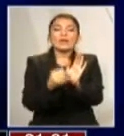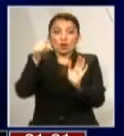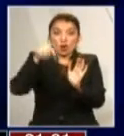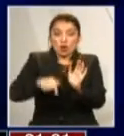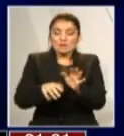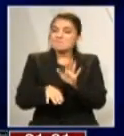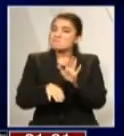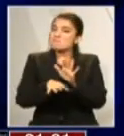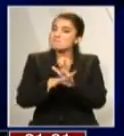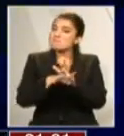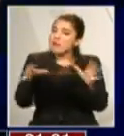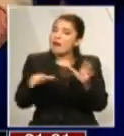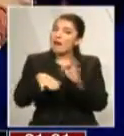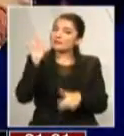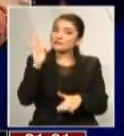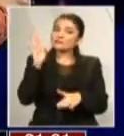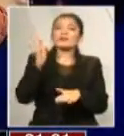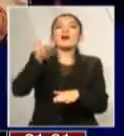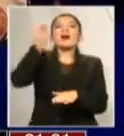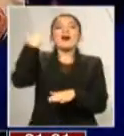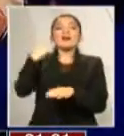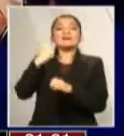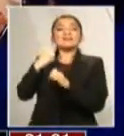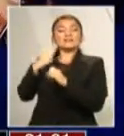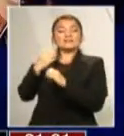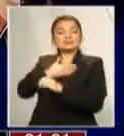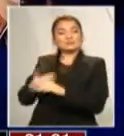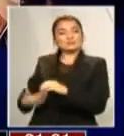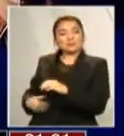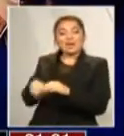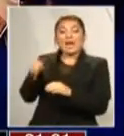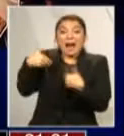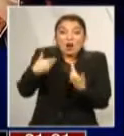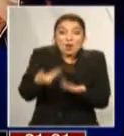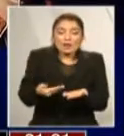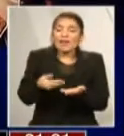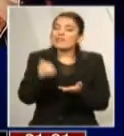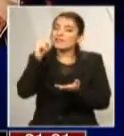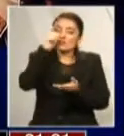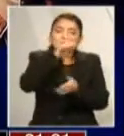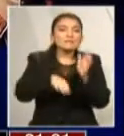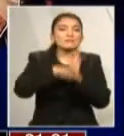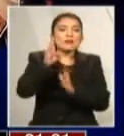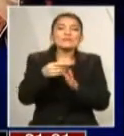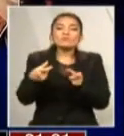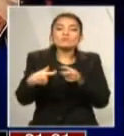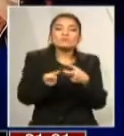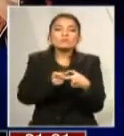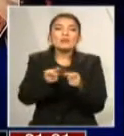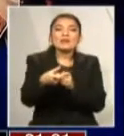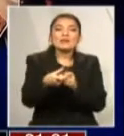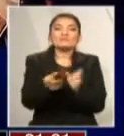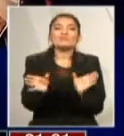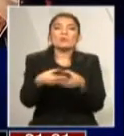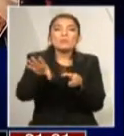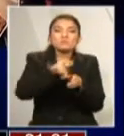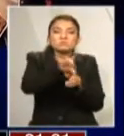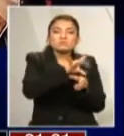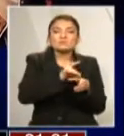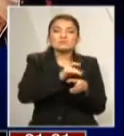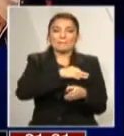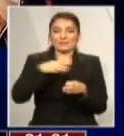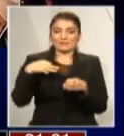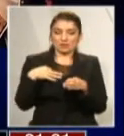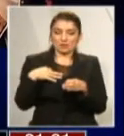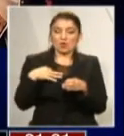gloria de Bachelet, se ha hecho extremadamente complejo armar el puzzle ministerial, en donde cuesta encontrar piezas